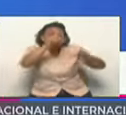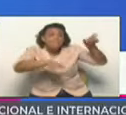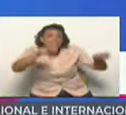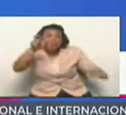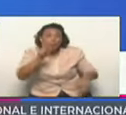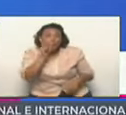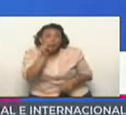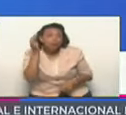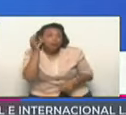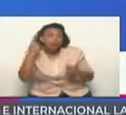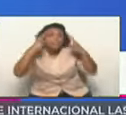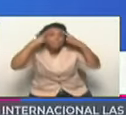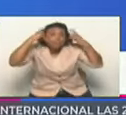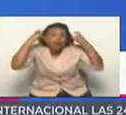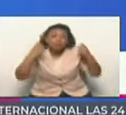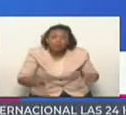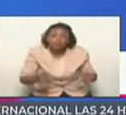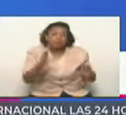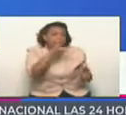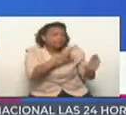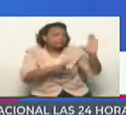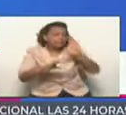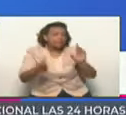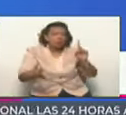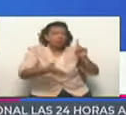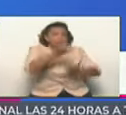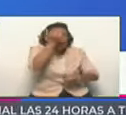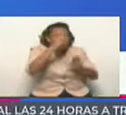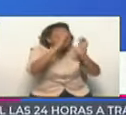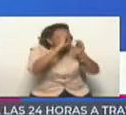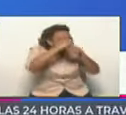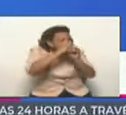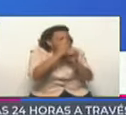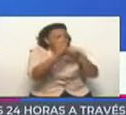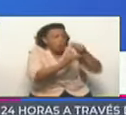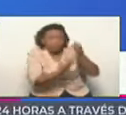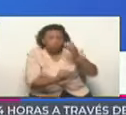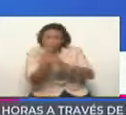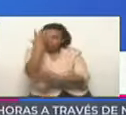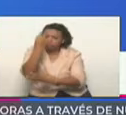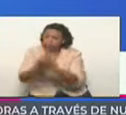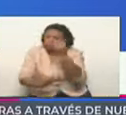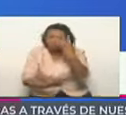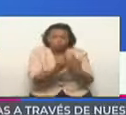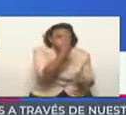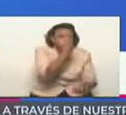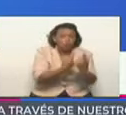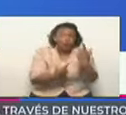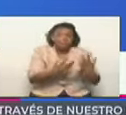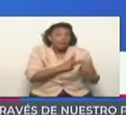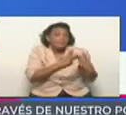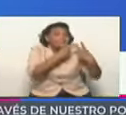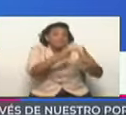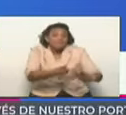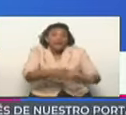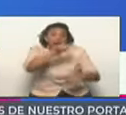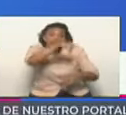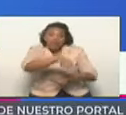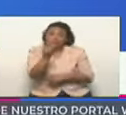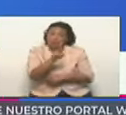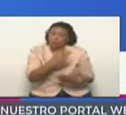científicos y científicas del país todos los días construyen. Hay que ver la voluntad y la fe que tienen en